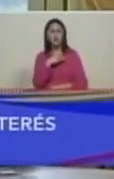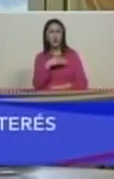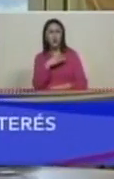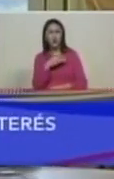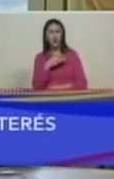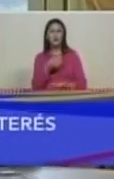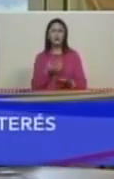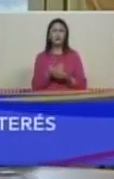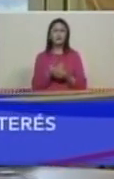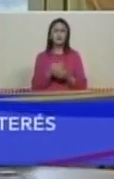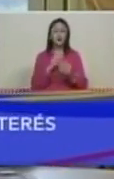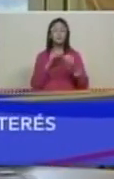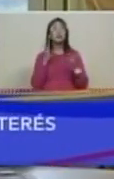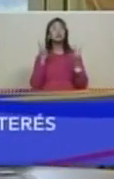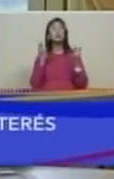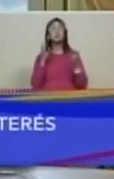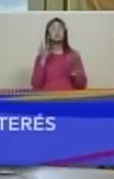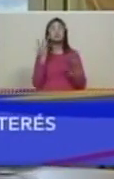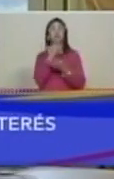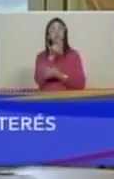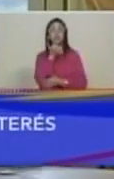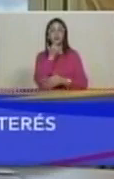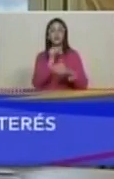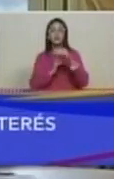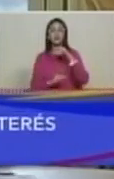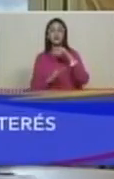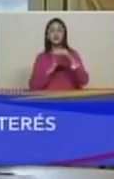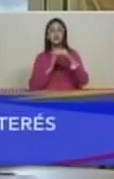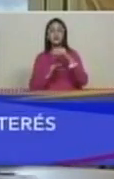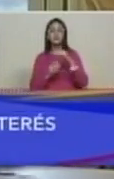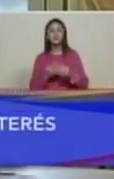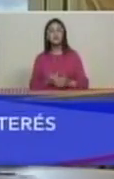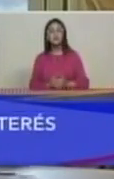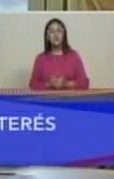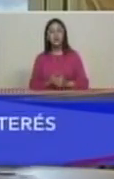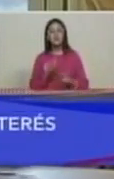con las migraciones, perdón. Nos han hecho un falso positivo.